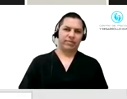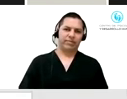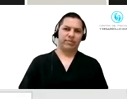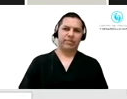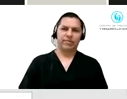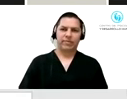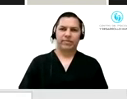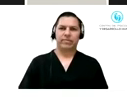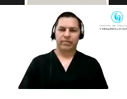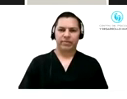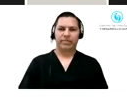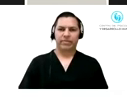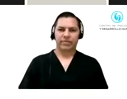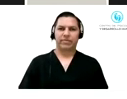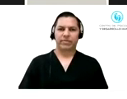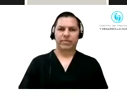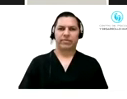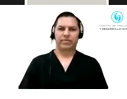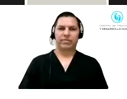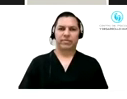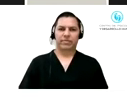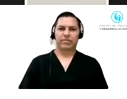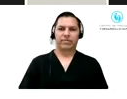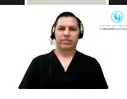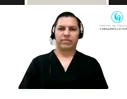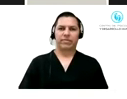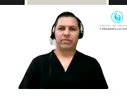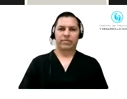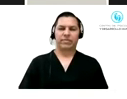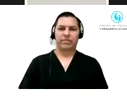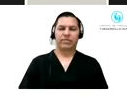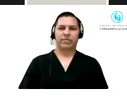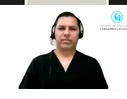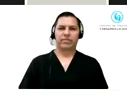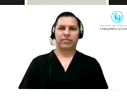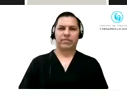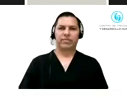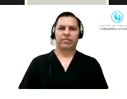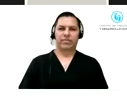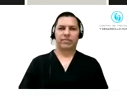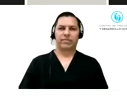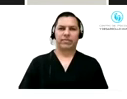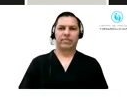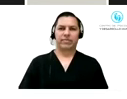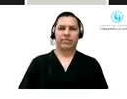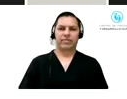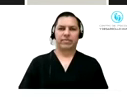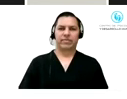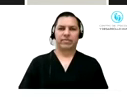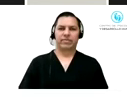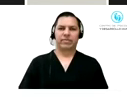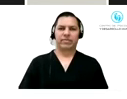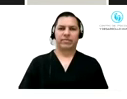el siguiente reconocimiento de parte de la Universidad Castro Carazo por su participación en